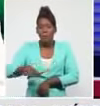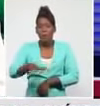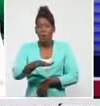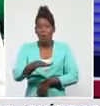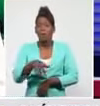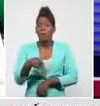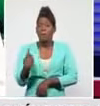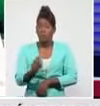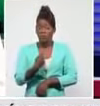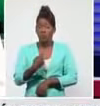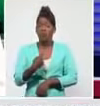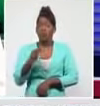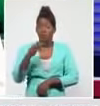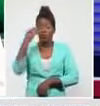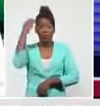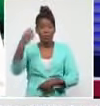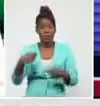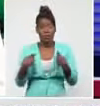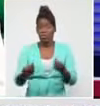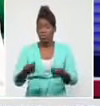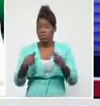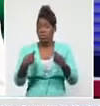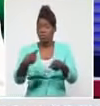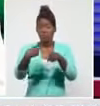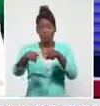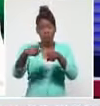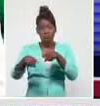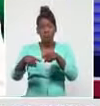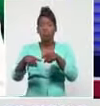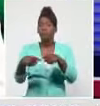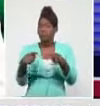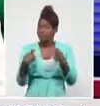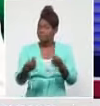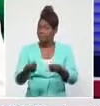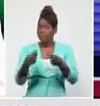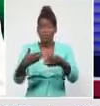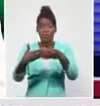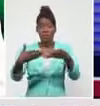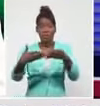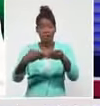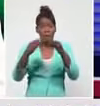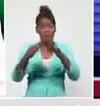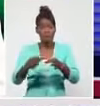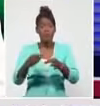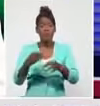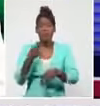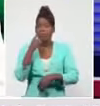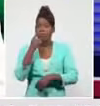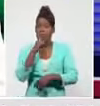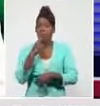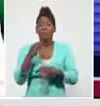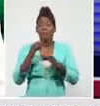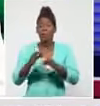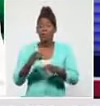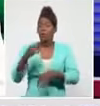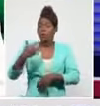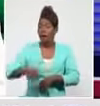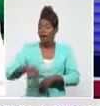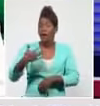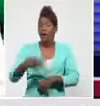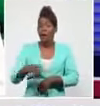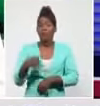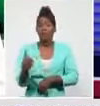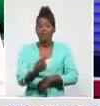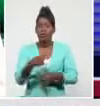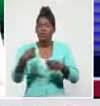de recursos, un gasto de recursos, de dinero, que es importante y que